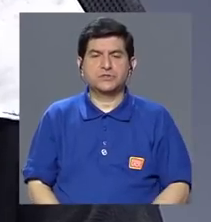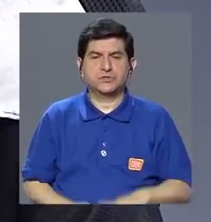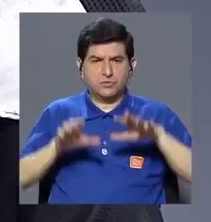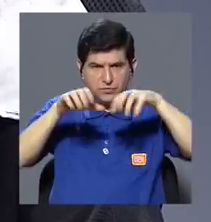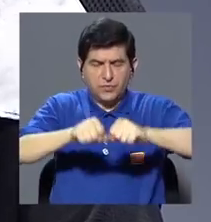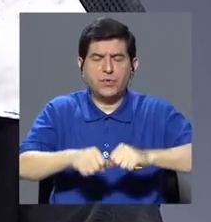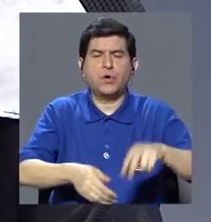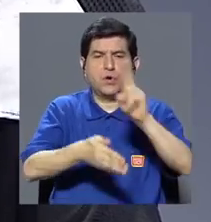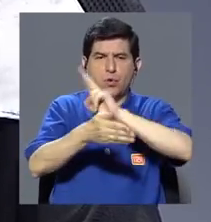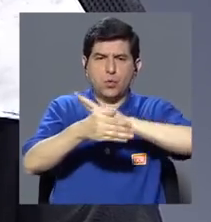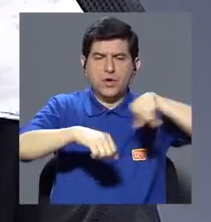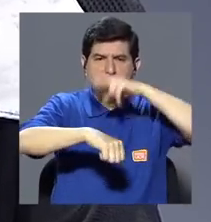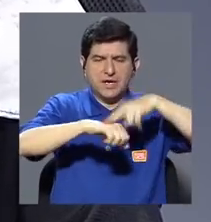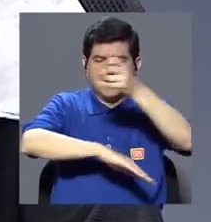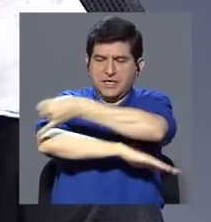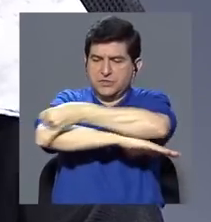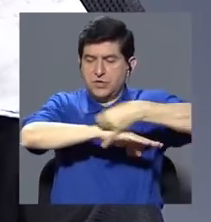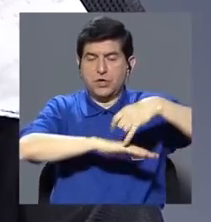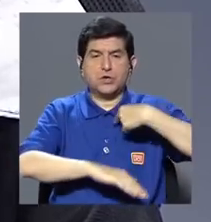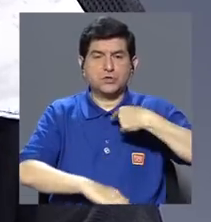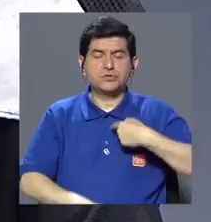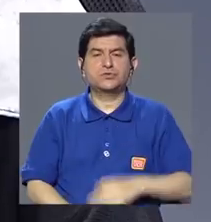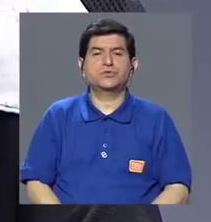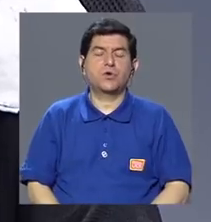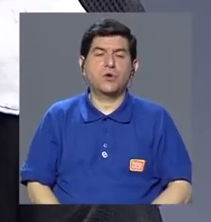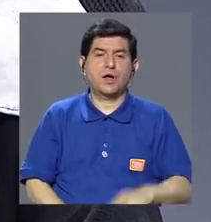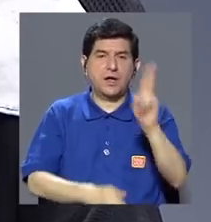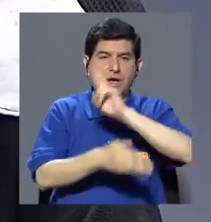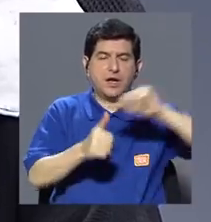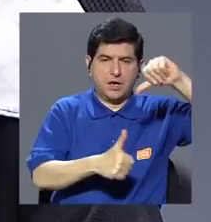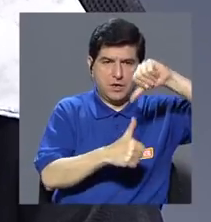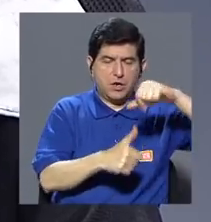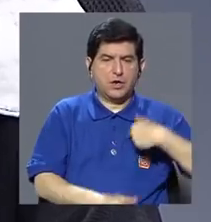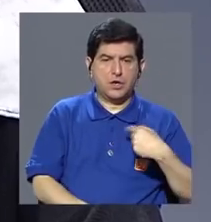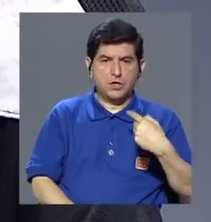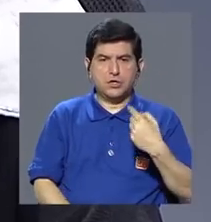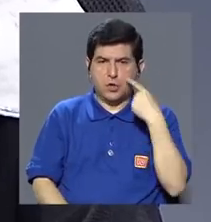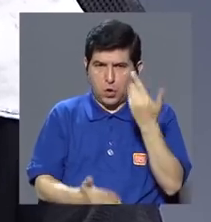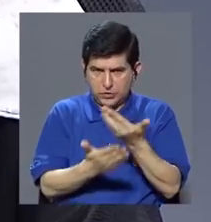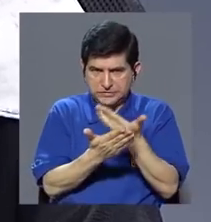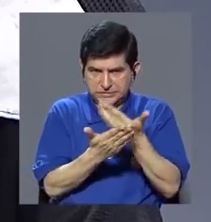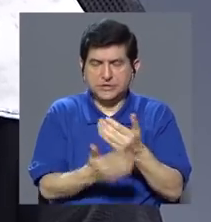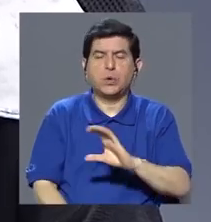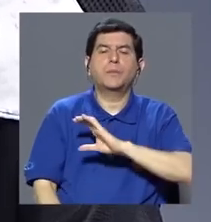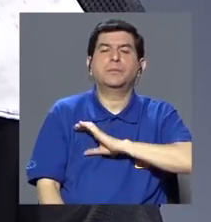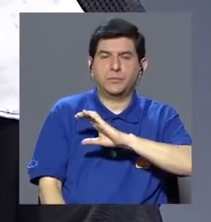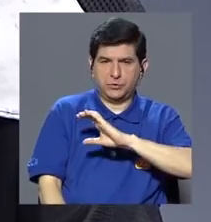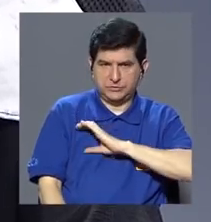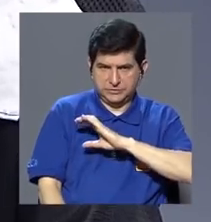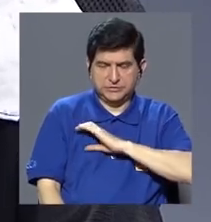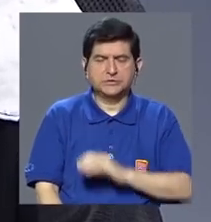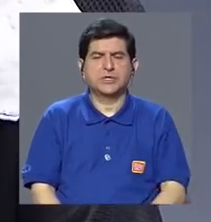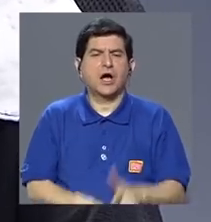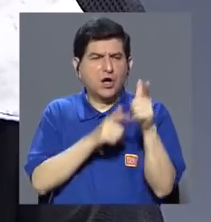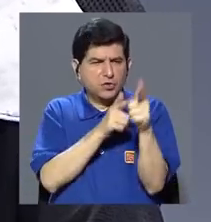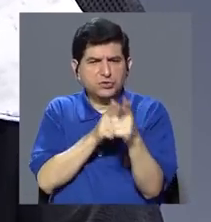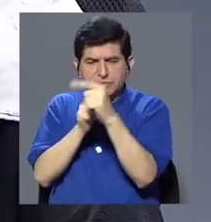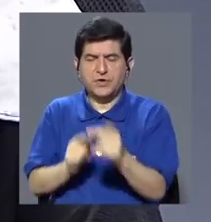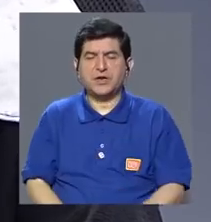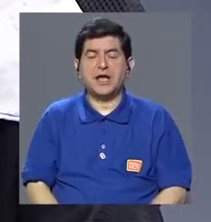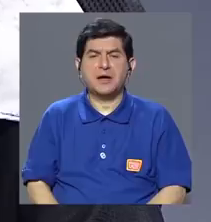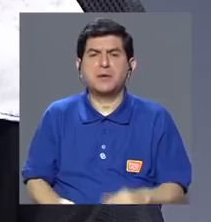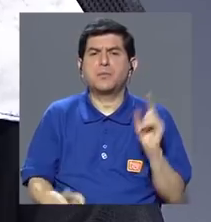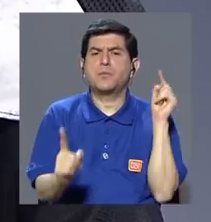universidad nacional de ingeniería yo estaba en la busca yo fui testigo de cómo los policías disparaban a matar